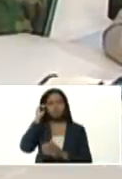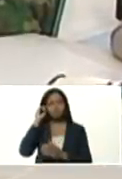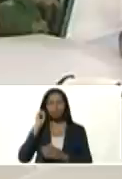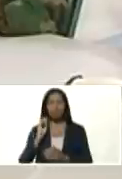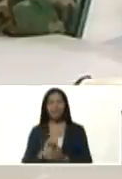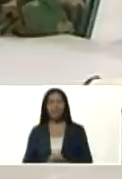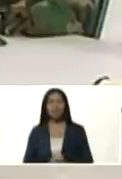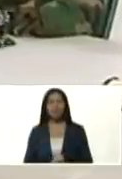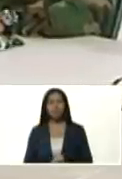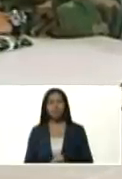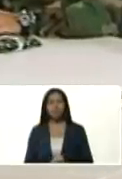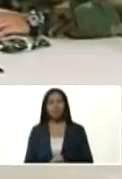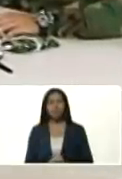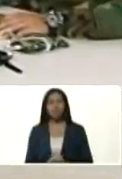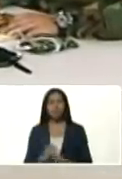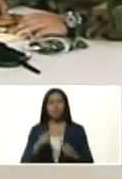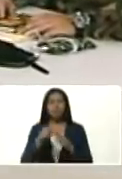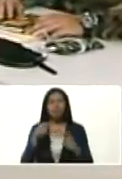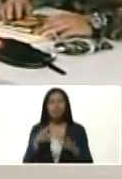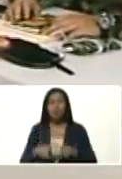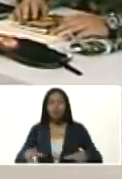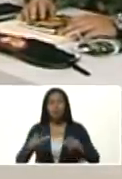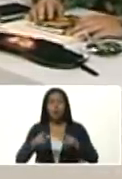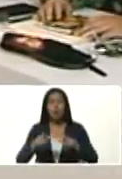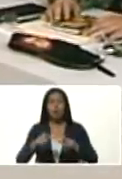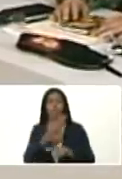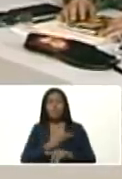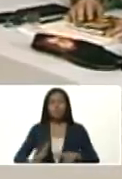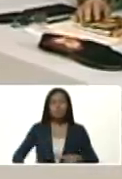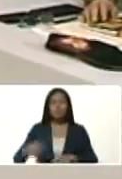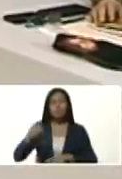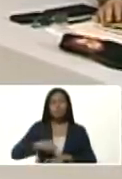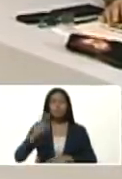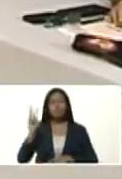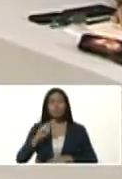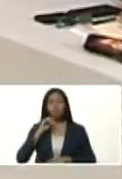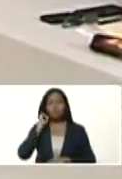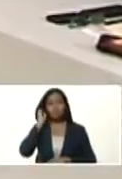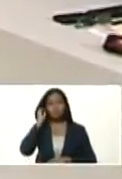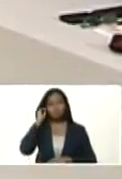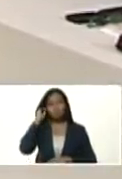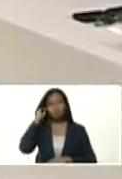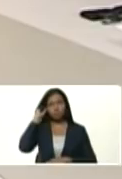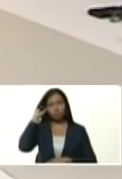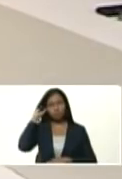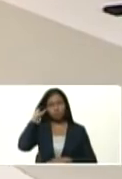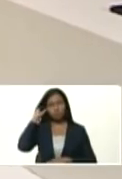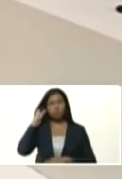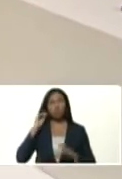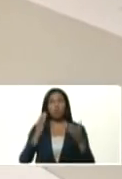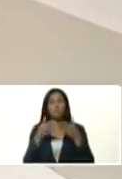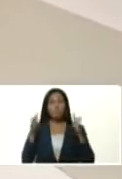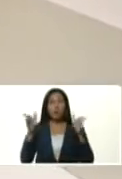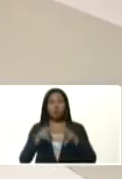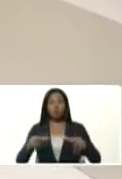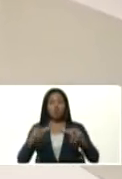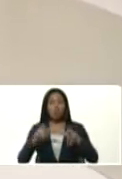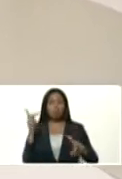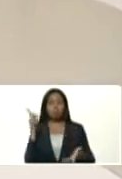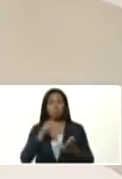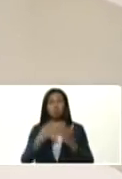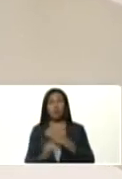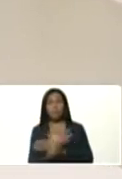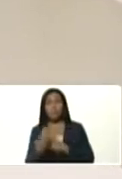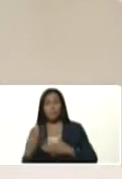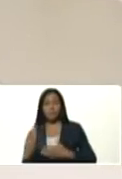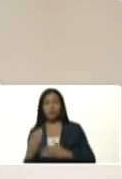directamente hasta el despacho número uno del presidente de la República. Las puertas del despacho número uno